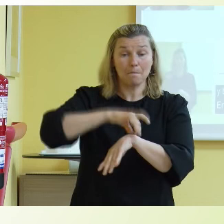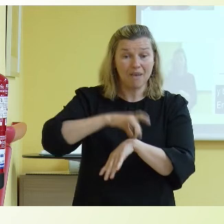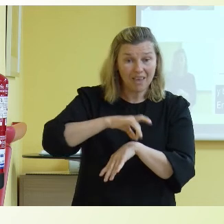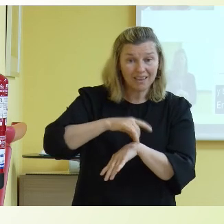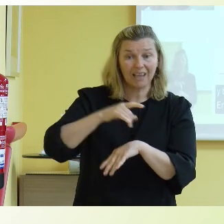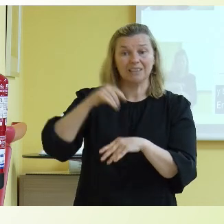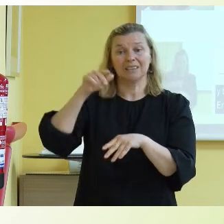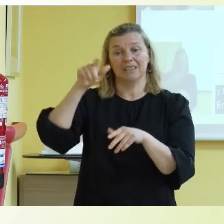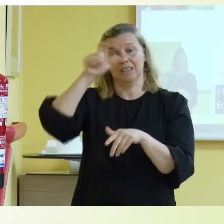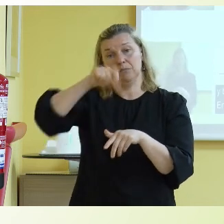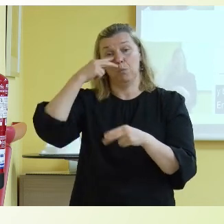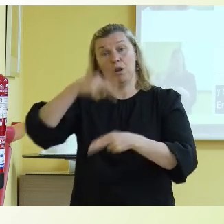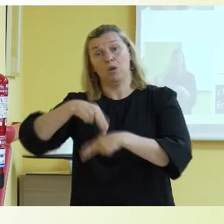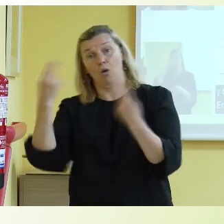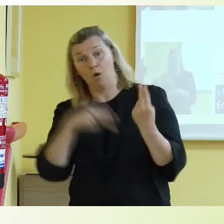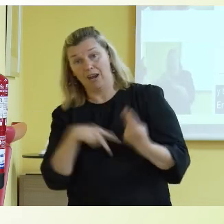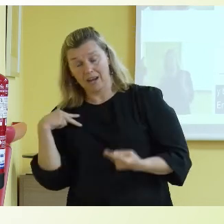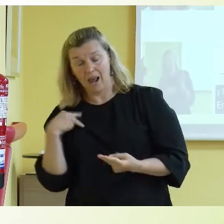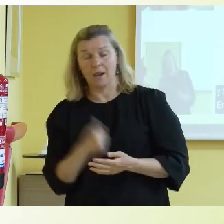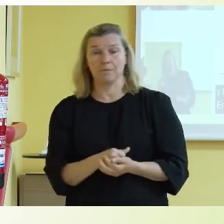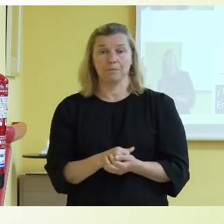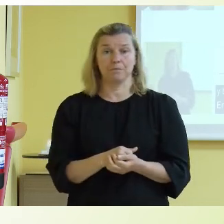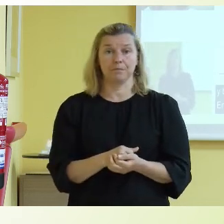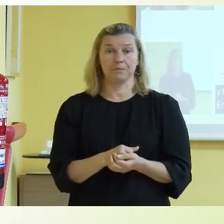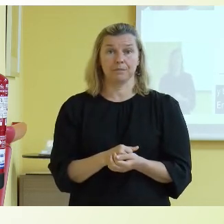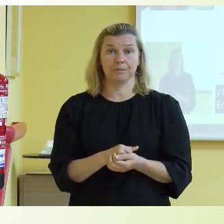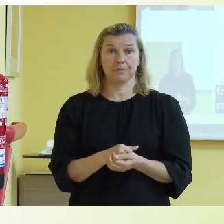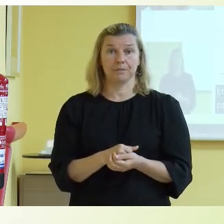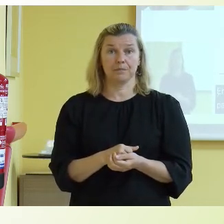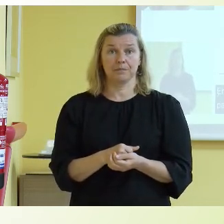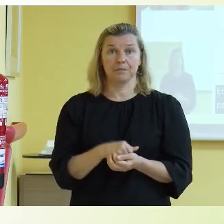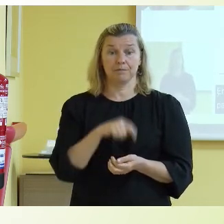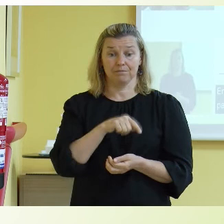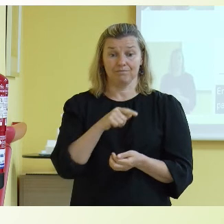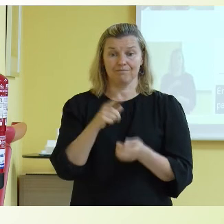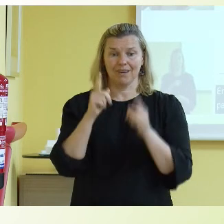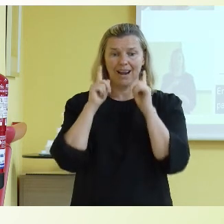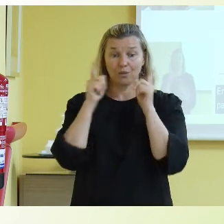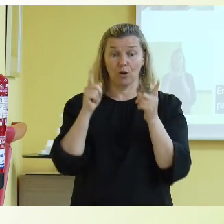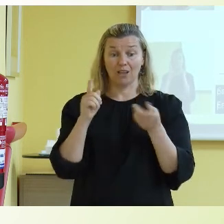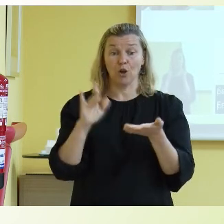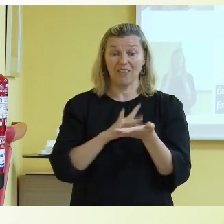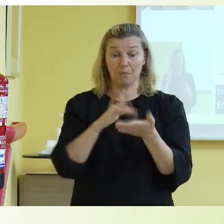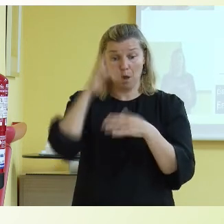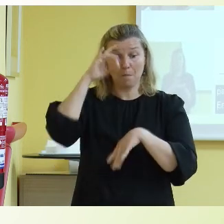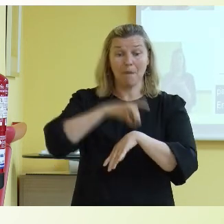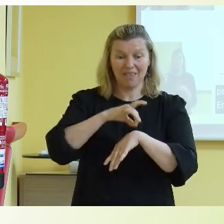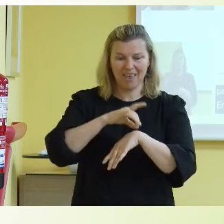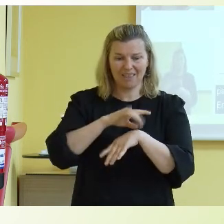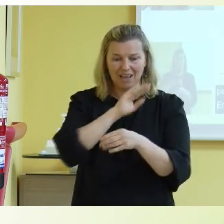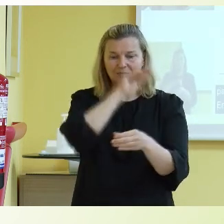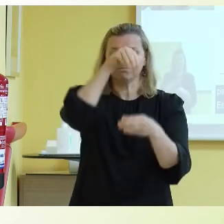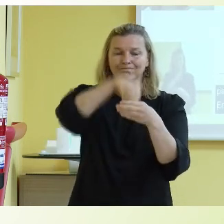general. En este caso, lo que se hizo con la enciclopedia de pacientes fue añadir contenido a